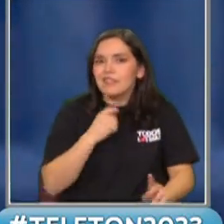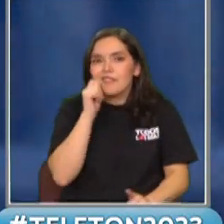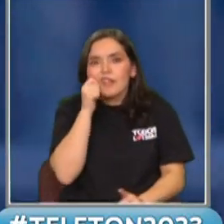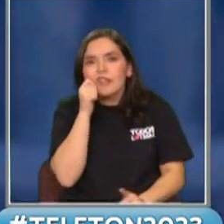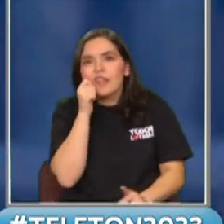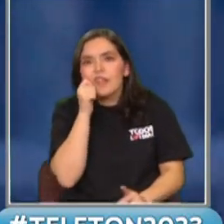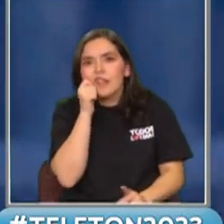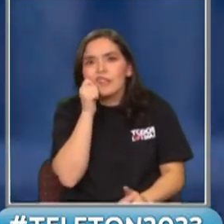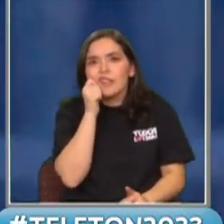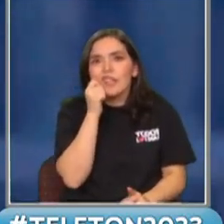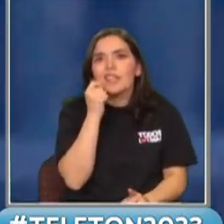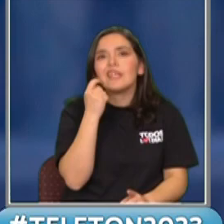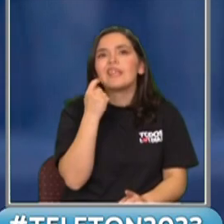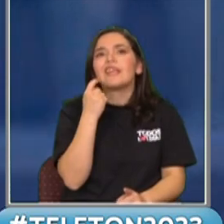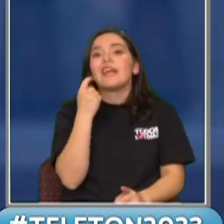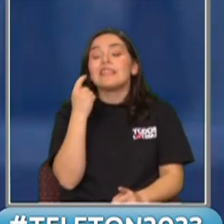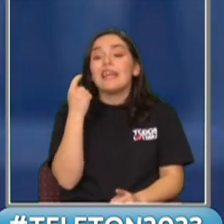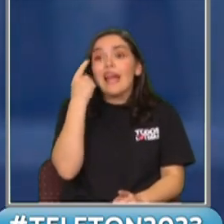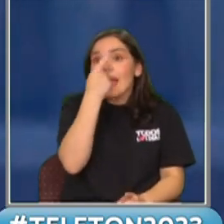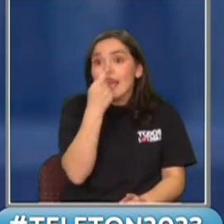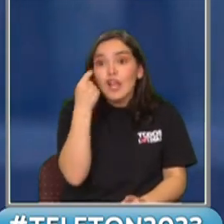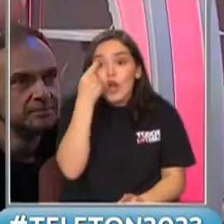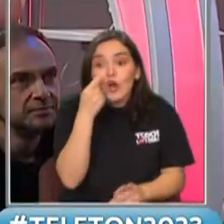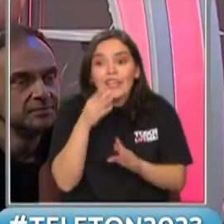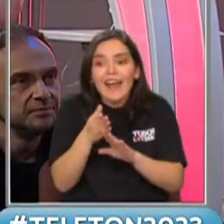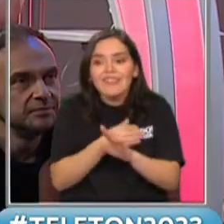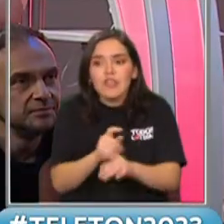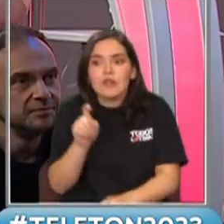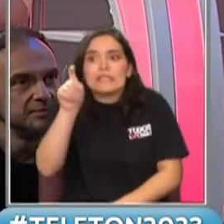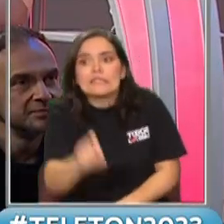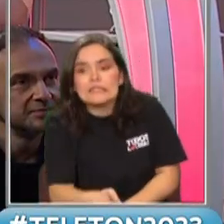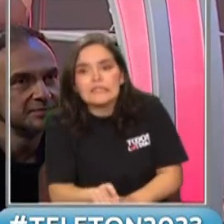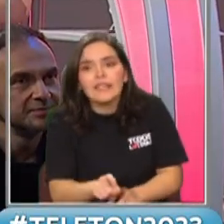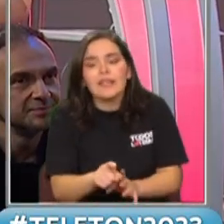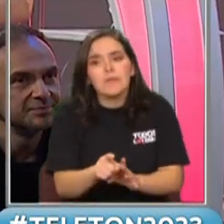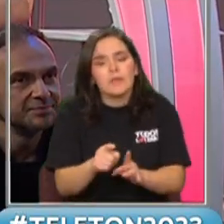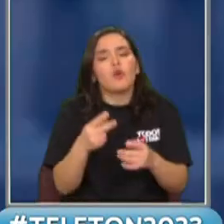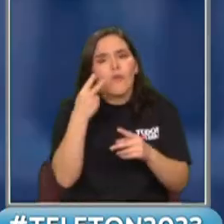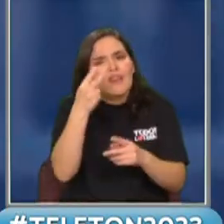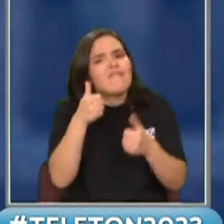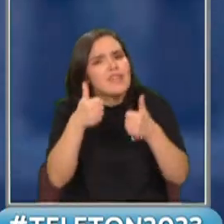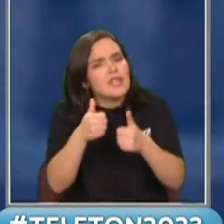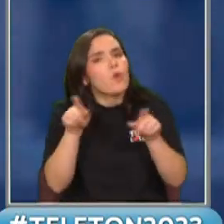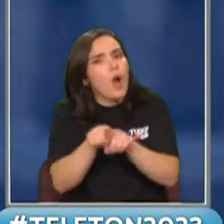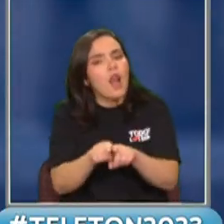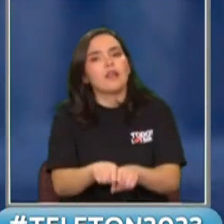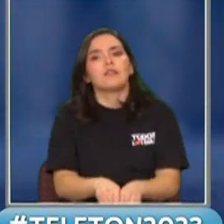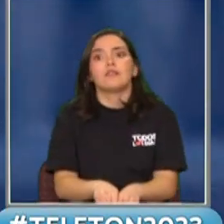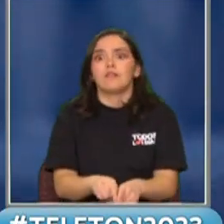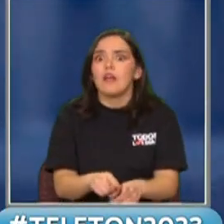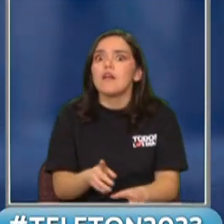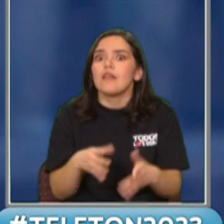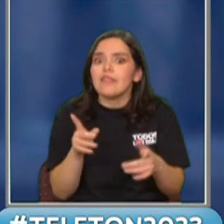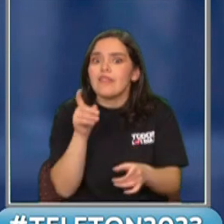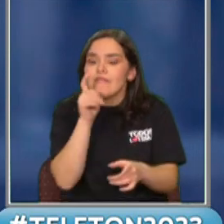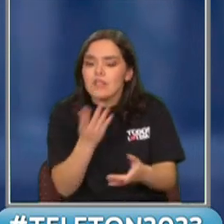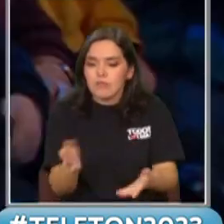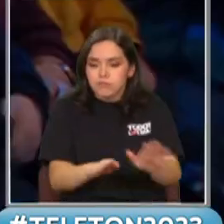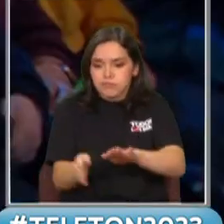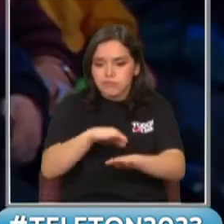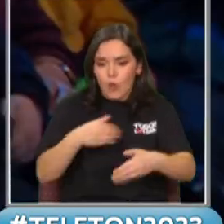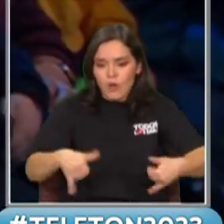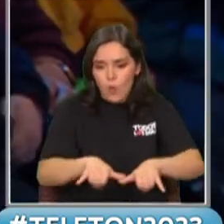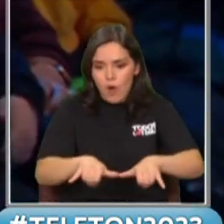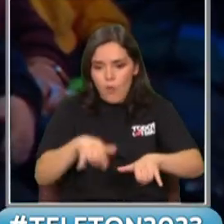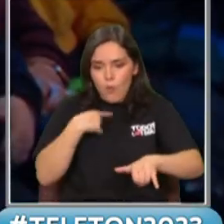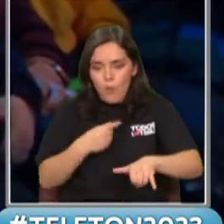ojo izquierdo que yo le había pasado rosar ve bien cachái como aaj mden a una guagua mla fmla con una mano me